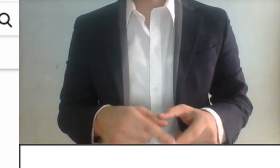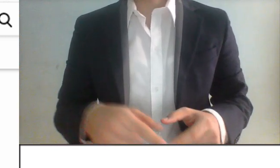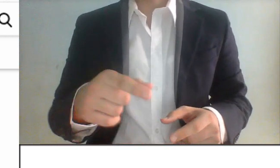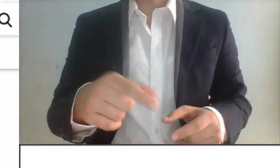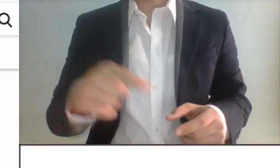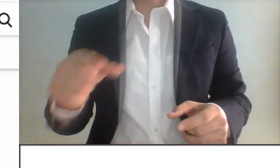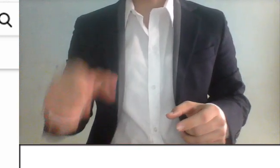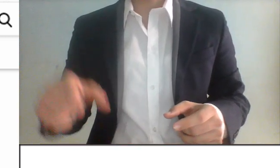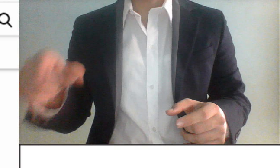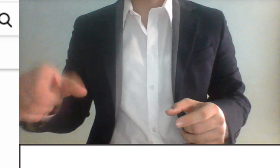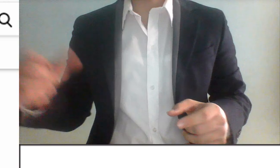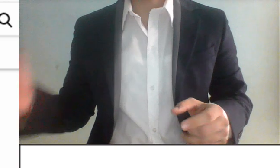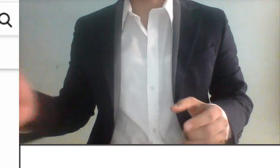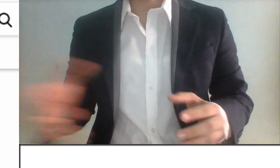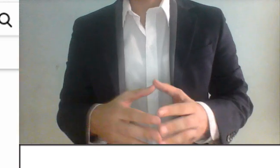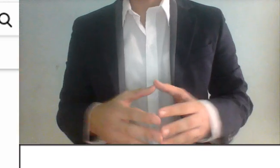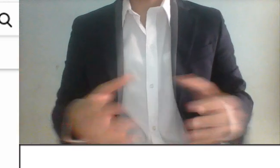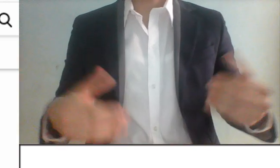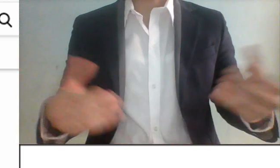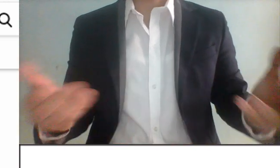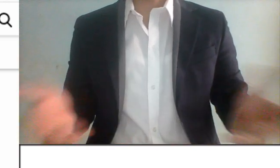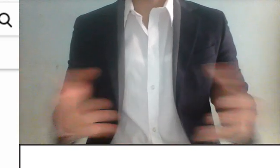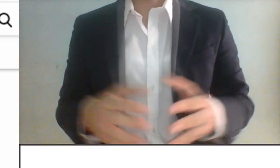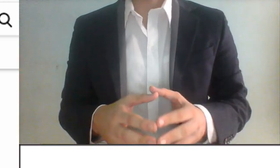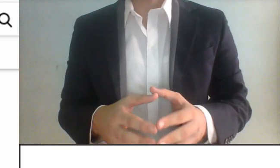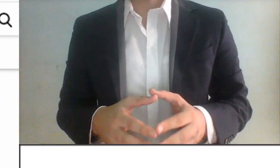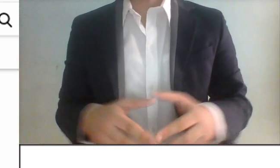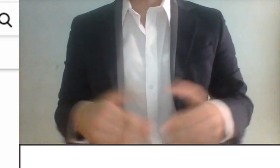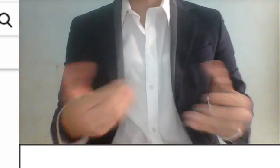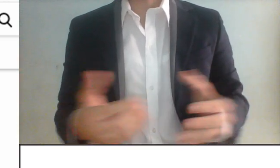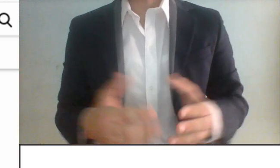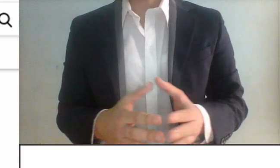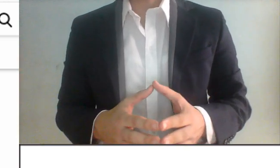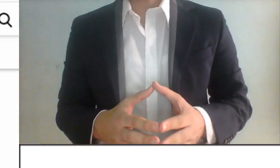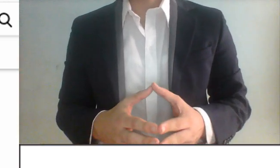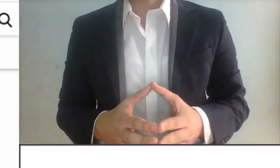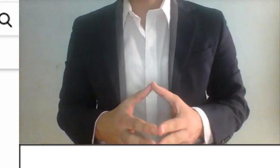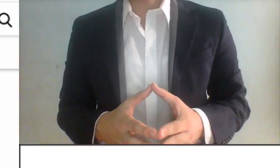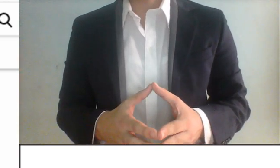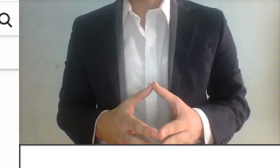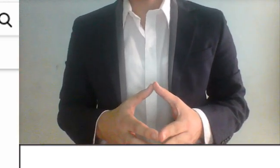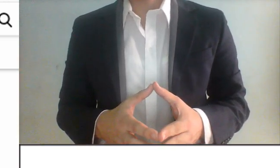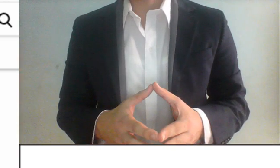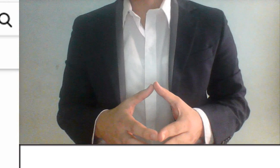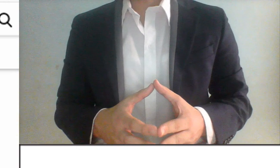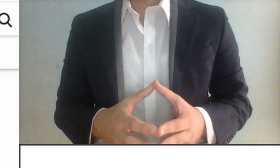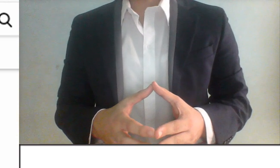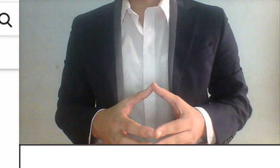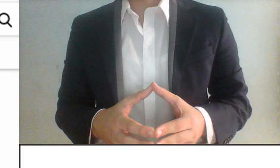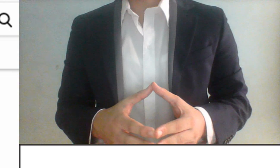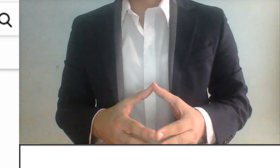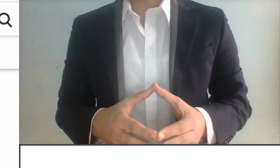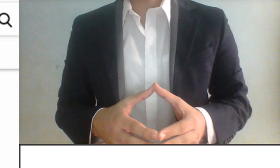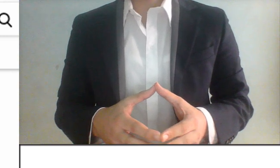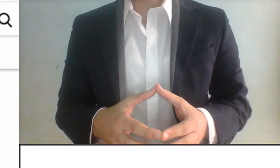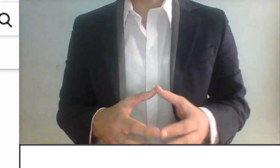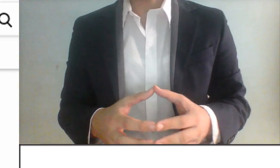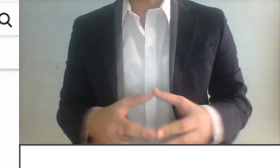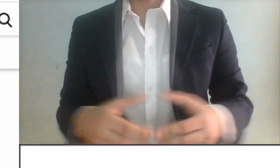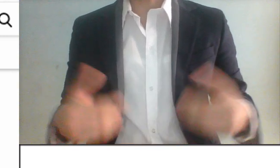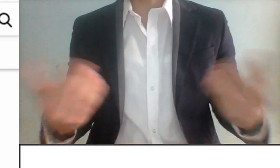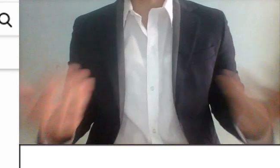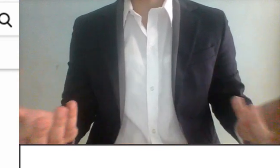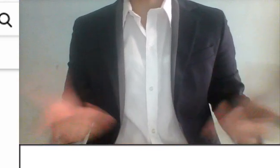se voló 7 mil millones de pesos junto con otras personas de los cuales me parece una completa pues